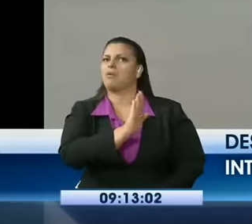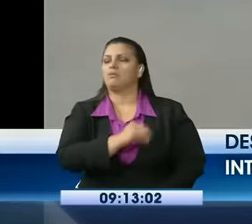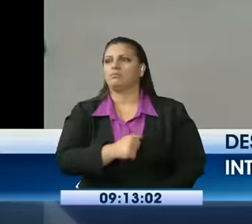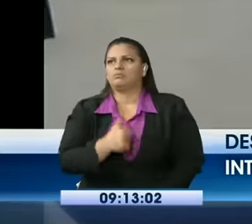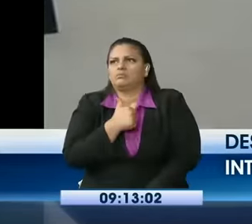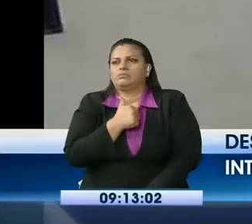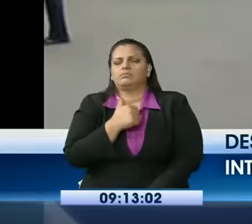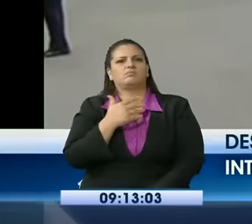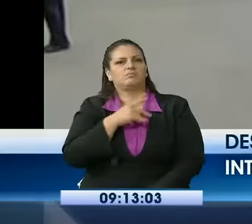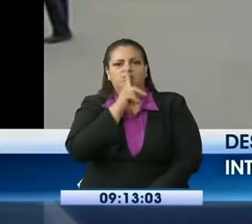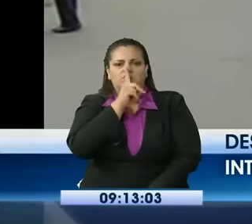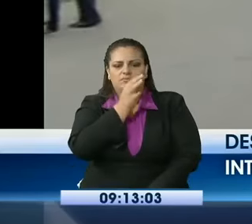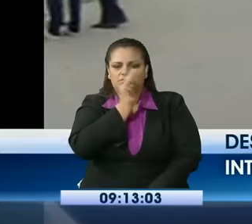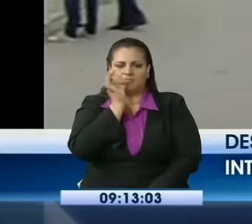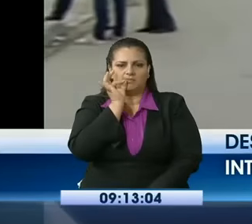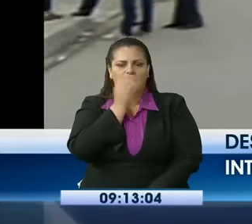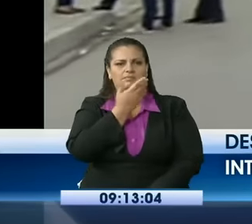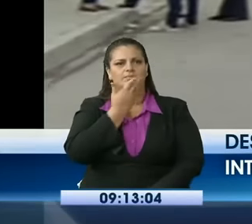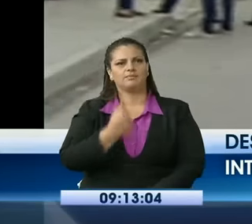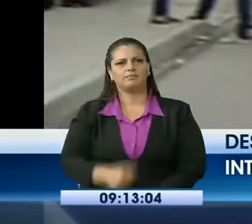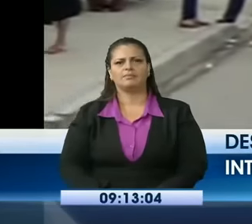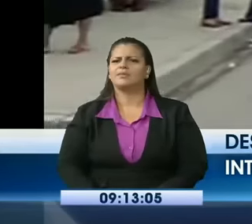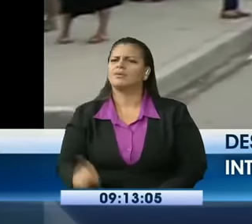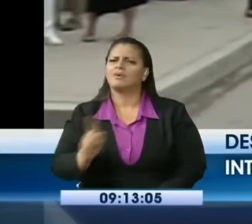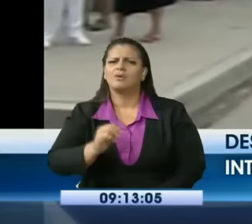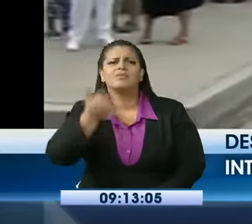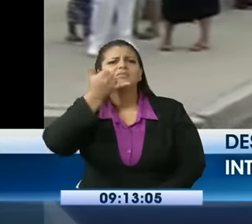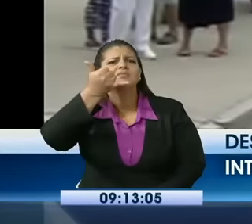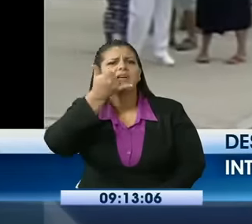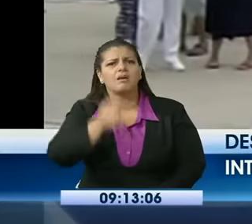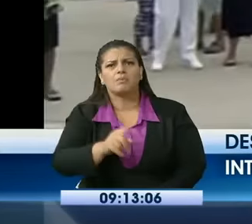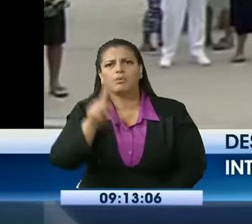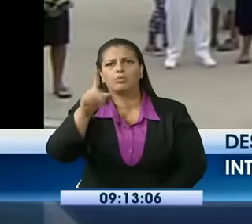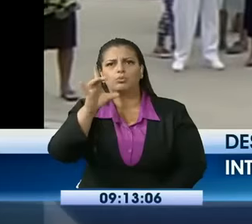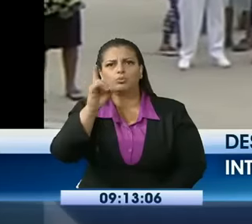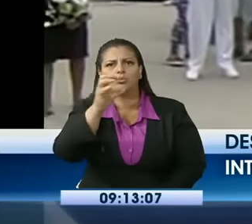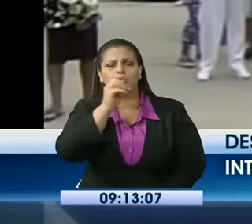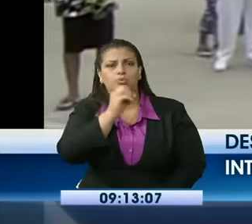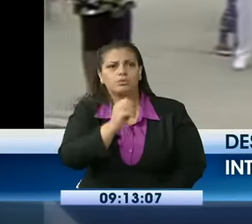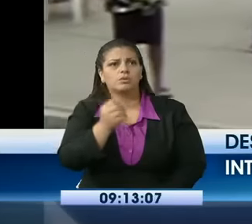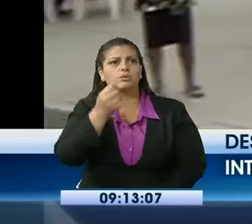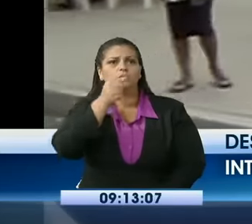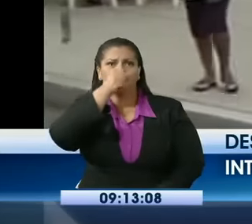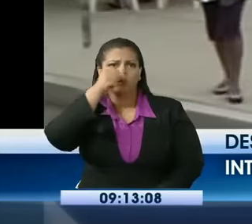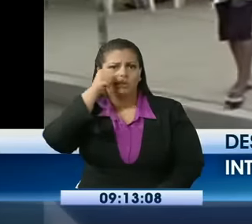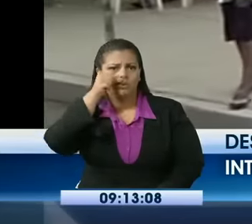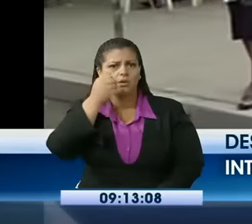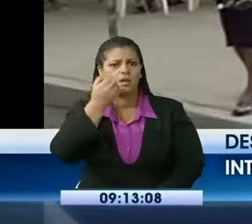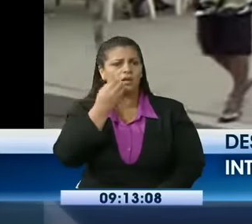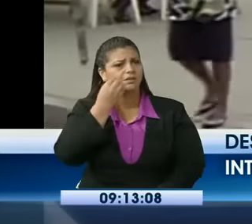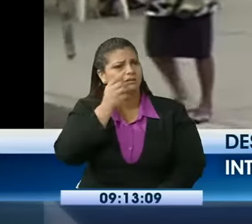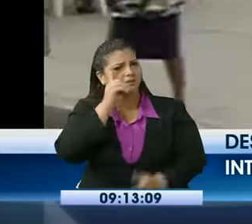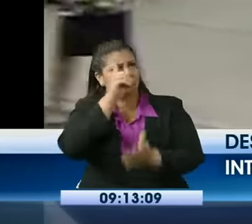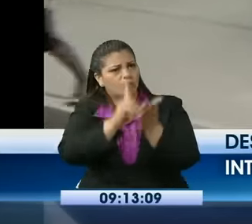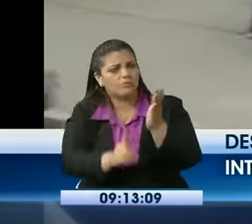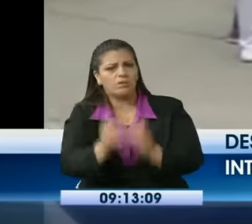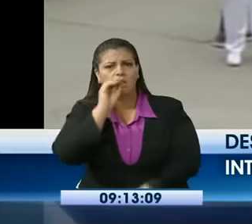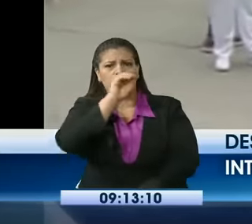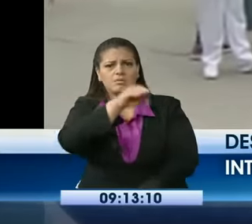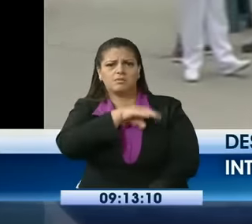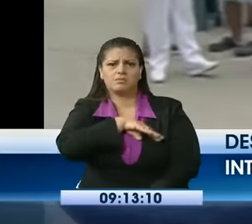gracias. 1-800 delitos, 1-800 drogas, líneas gratuitas a las que usted puede recurrir para poder denunciar, que